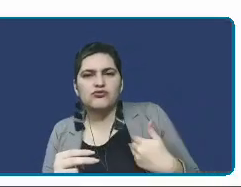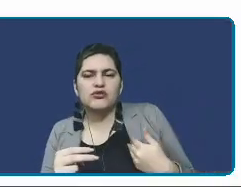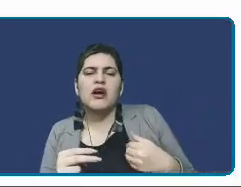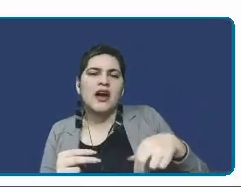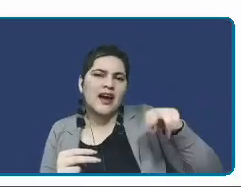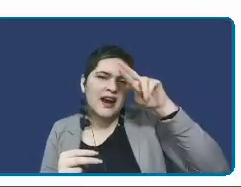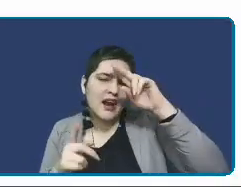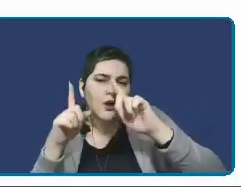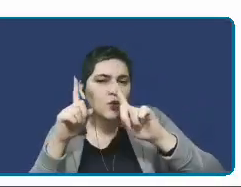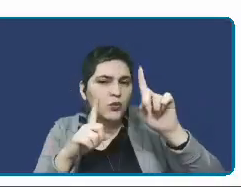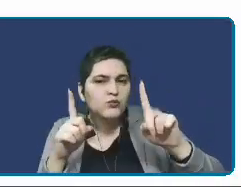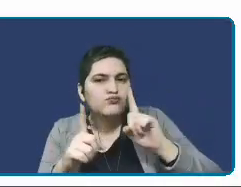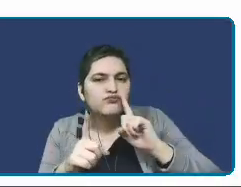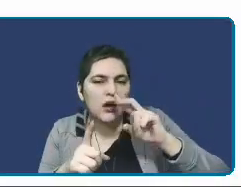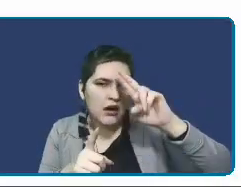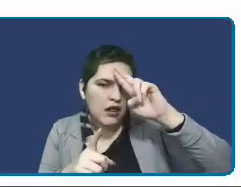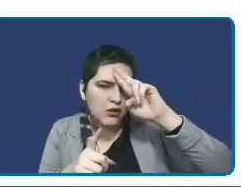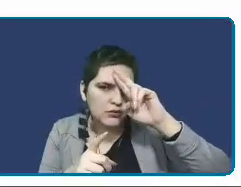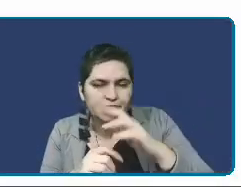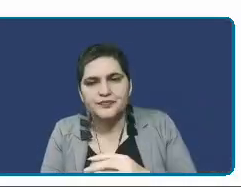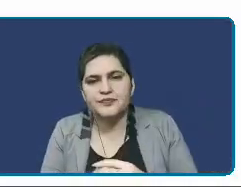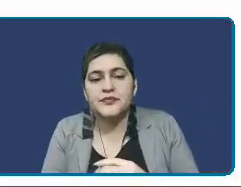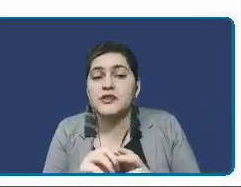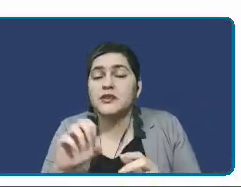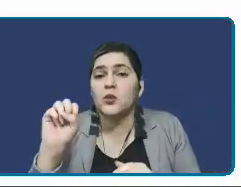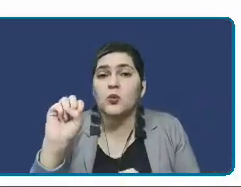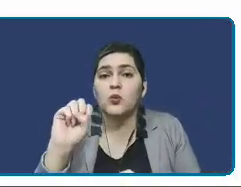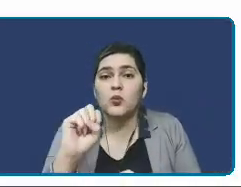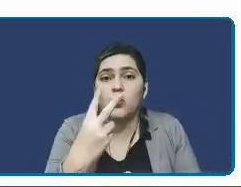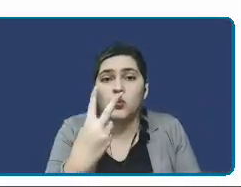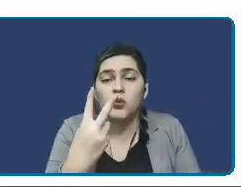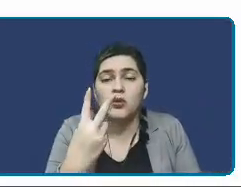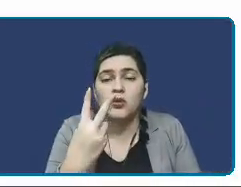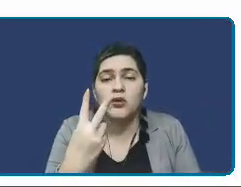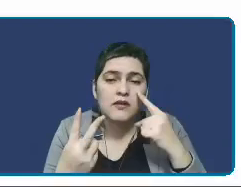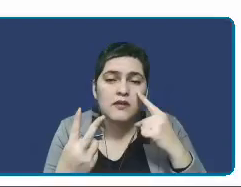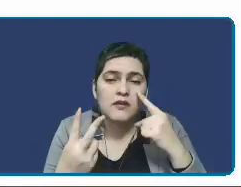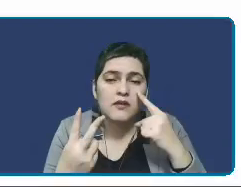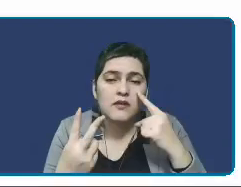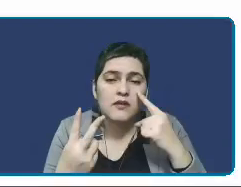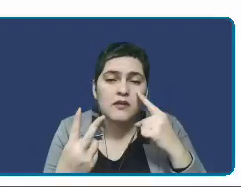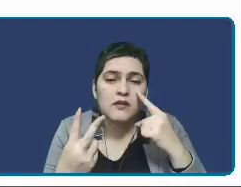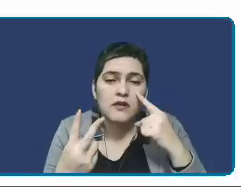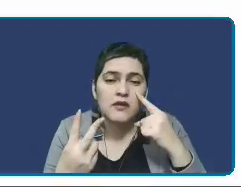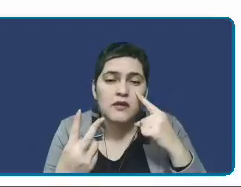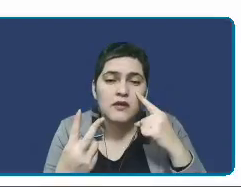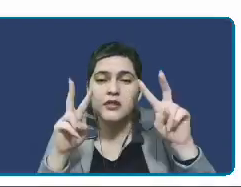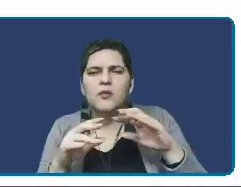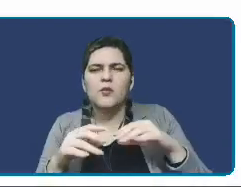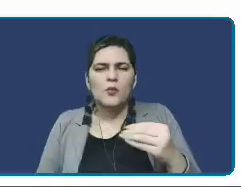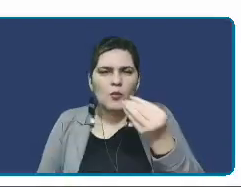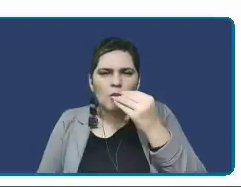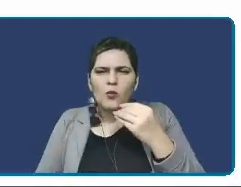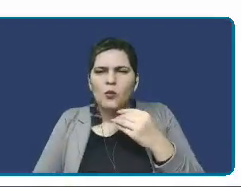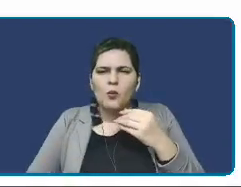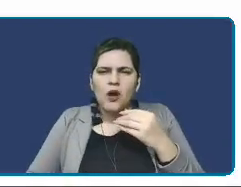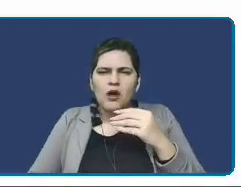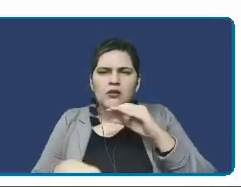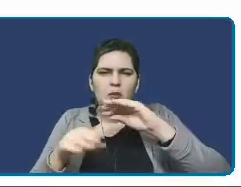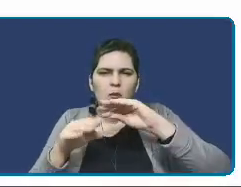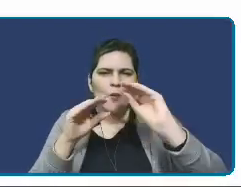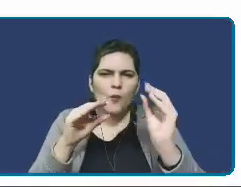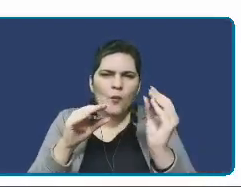enzimáticas. Entonces, el segundo punto, ya vimos la disfunción. Entonces, ¿por qué me va a costar tanto hacer como una pauta